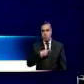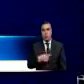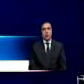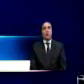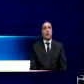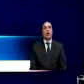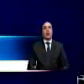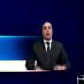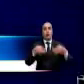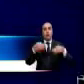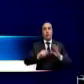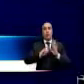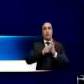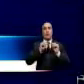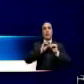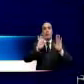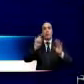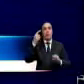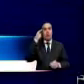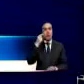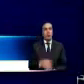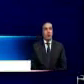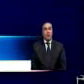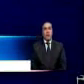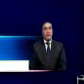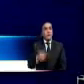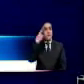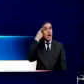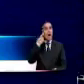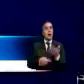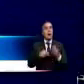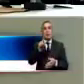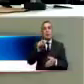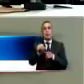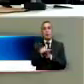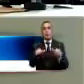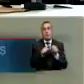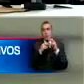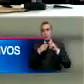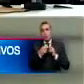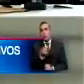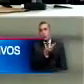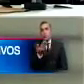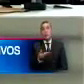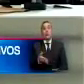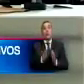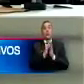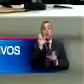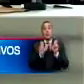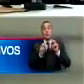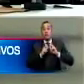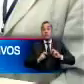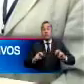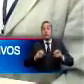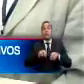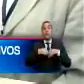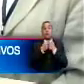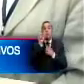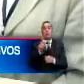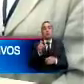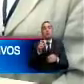oficie a la Contraloría General del Estado para que se realice una auditoría. Contó además que pidió que sus colaboradores pongan a consideración